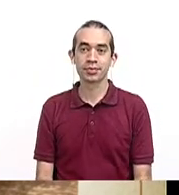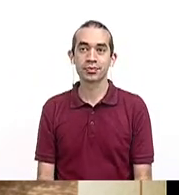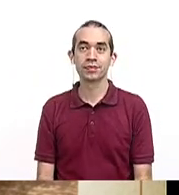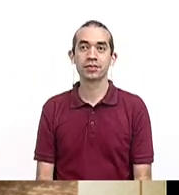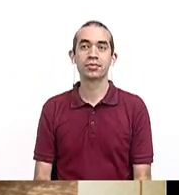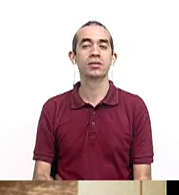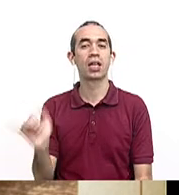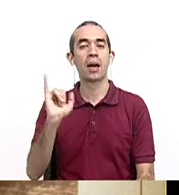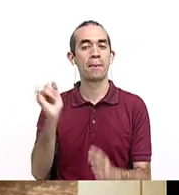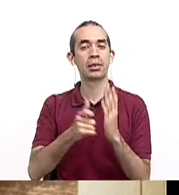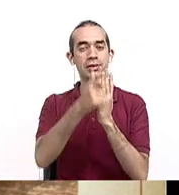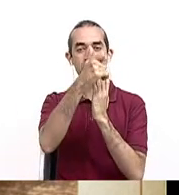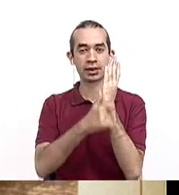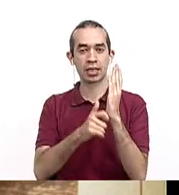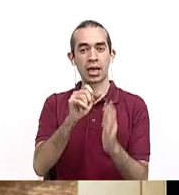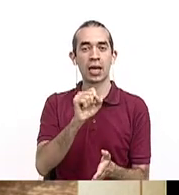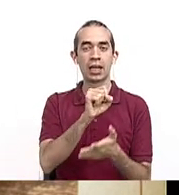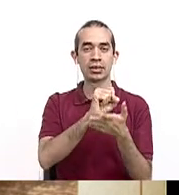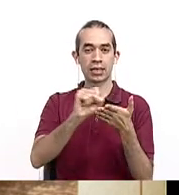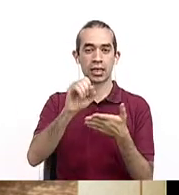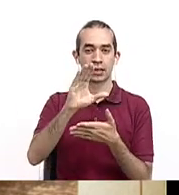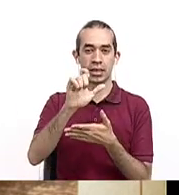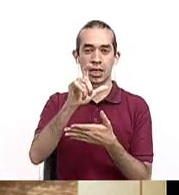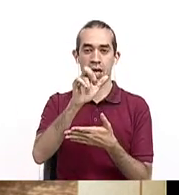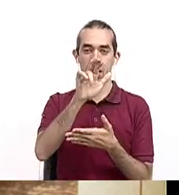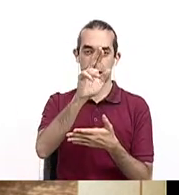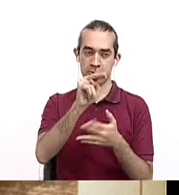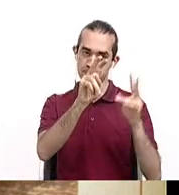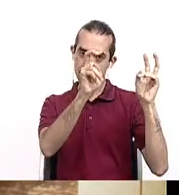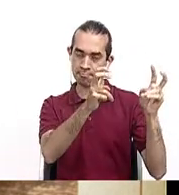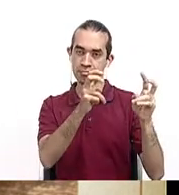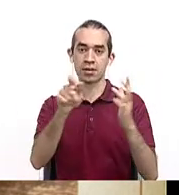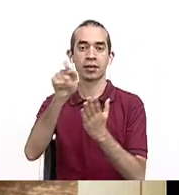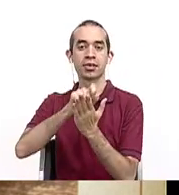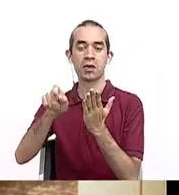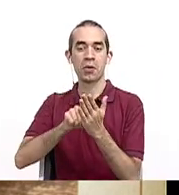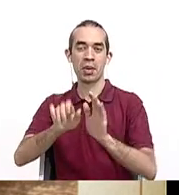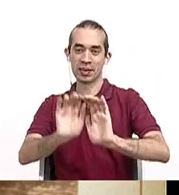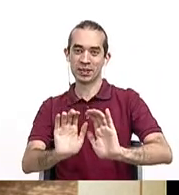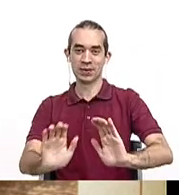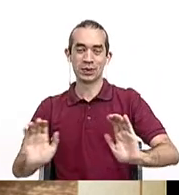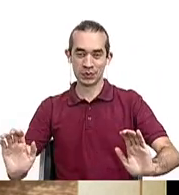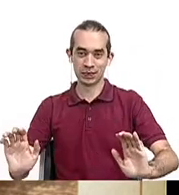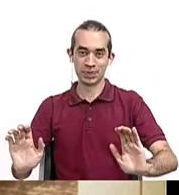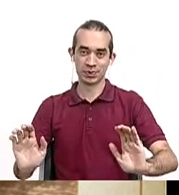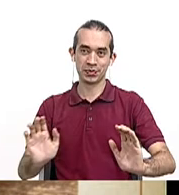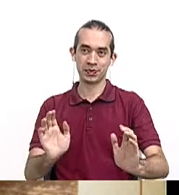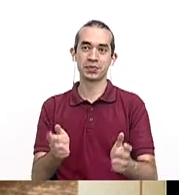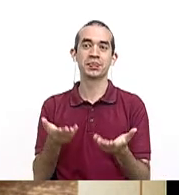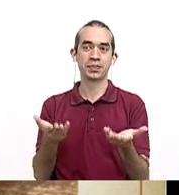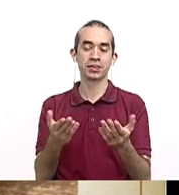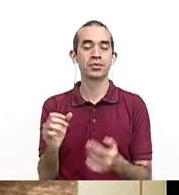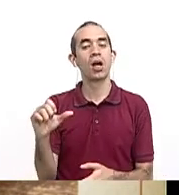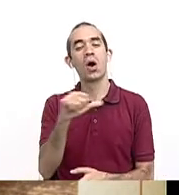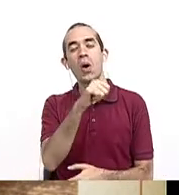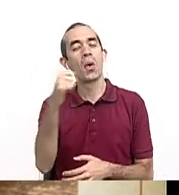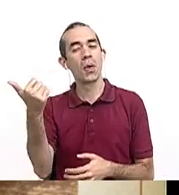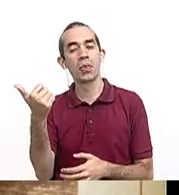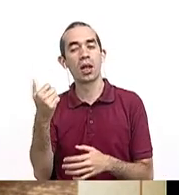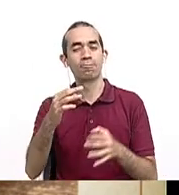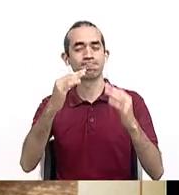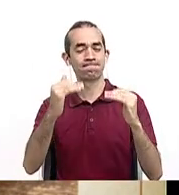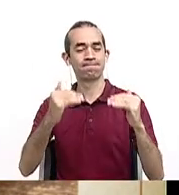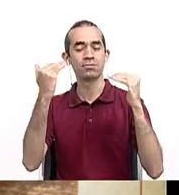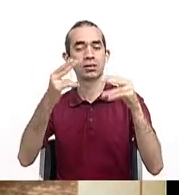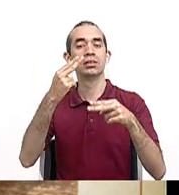revista sansal erin era una publicación por supuesto infantil y otra de sus obras magnas es en